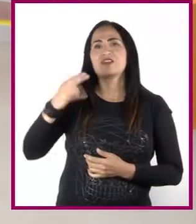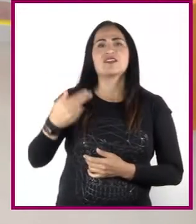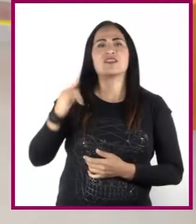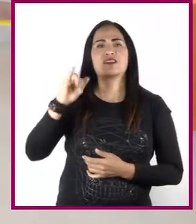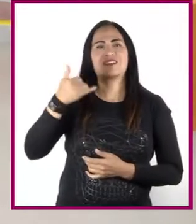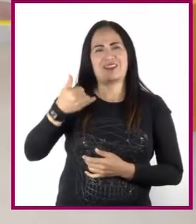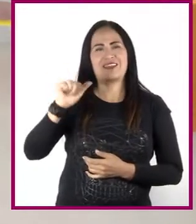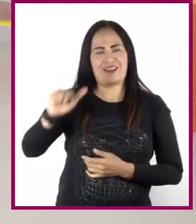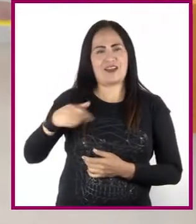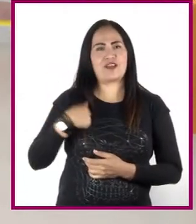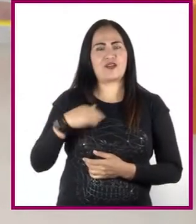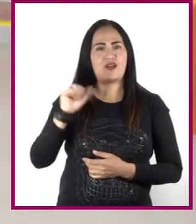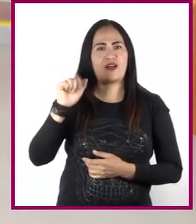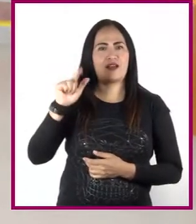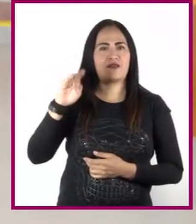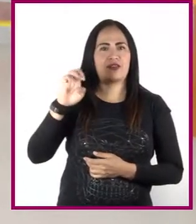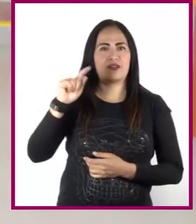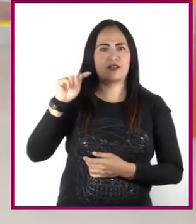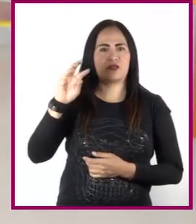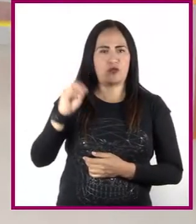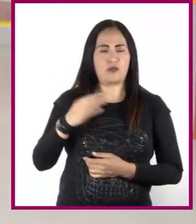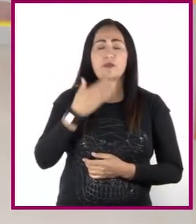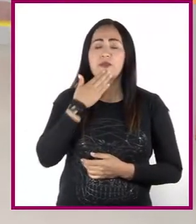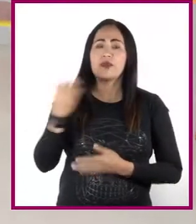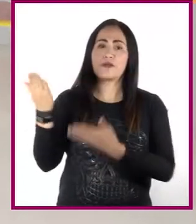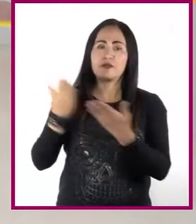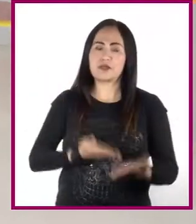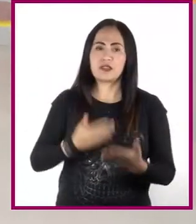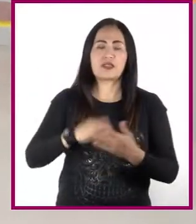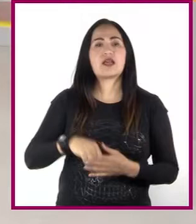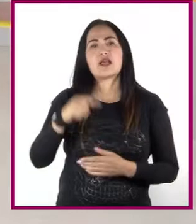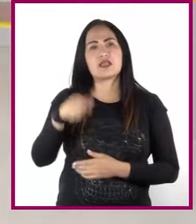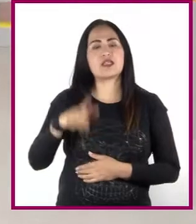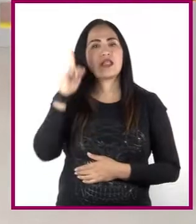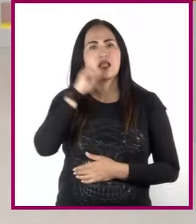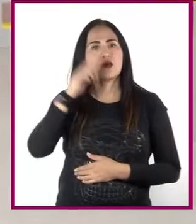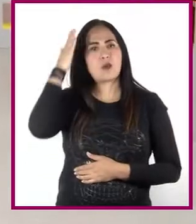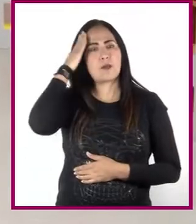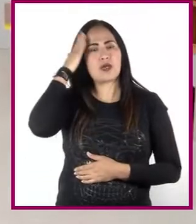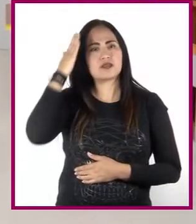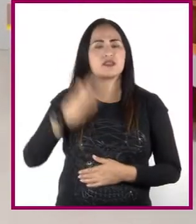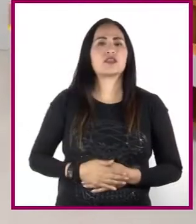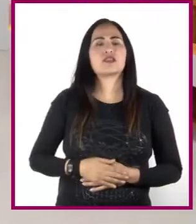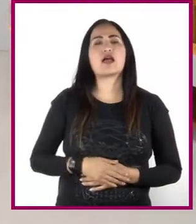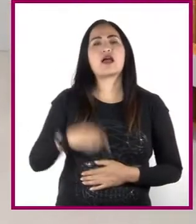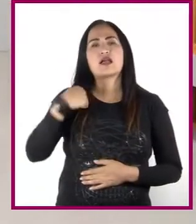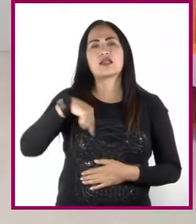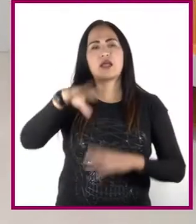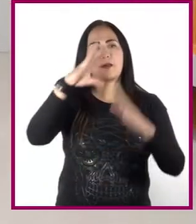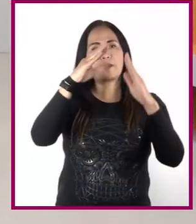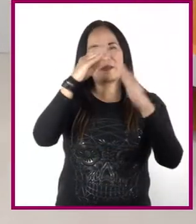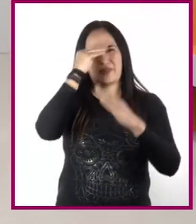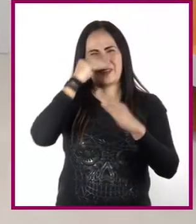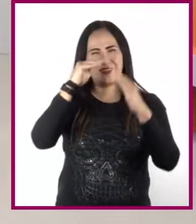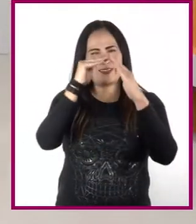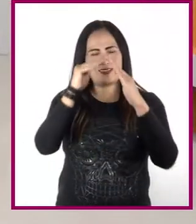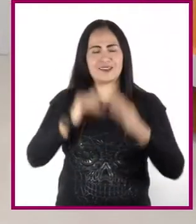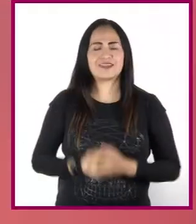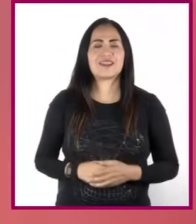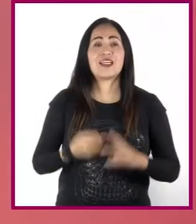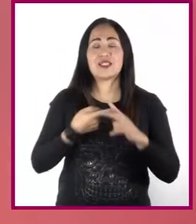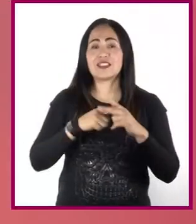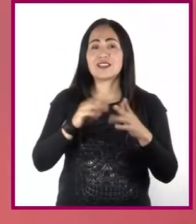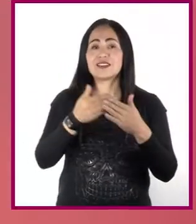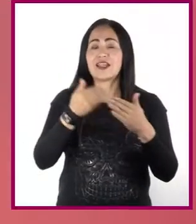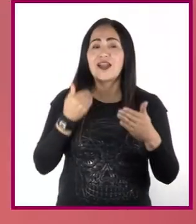Ábrego. Les damos la más cordial bienvenida a una sesión más de lengua materna, dentro de la estrategia Aprende en Casa. Antes de